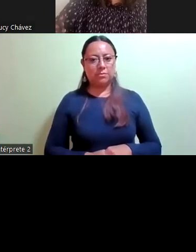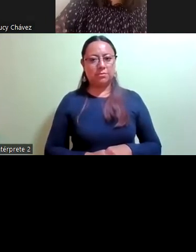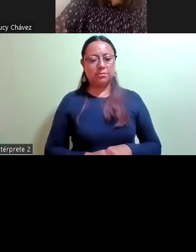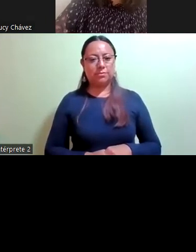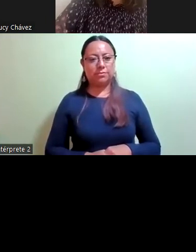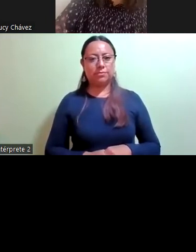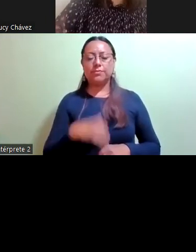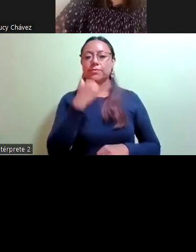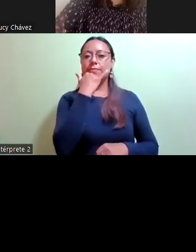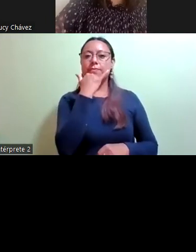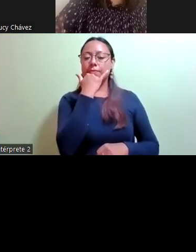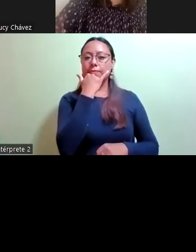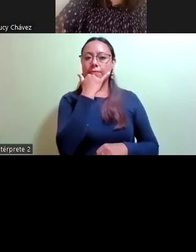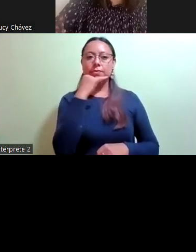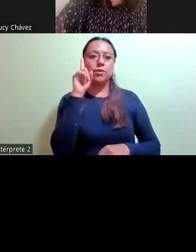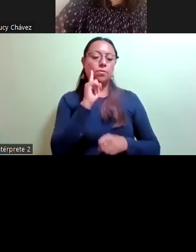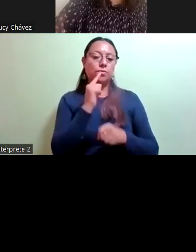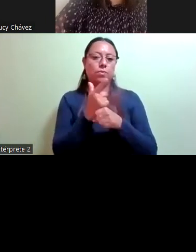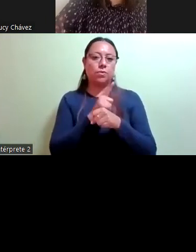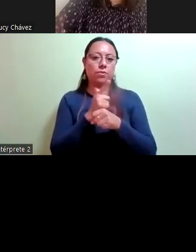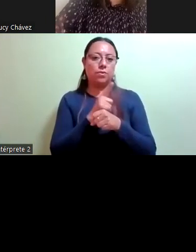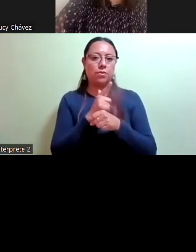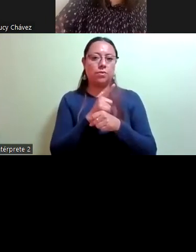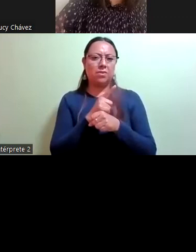Perdón, sí, la licenciada